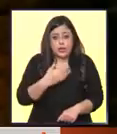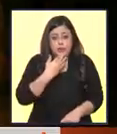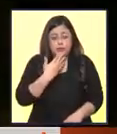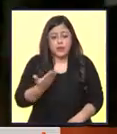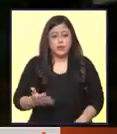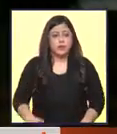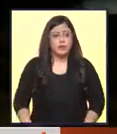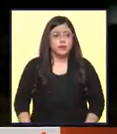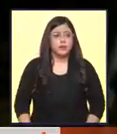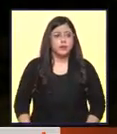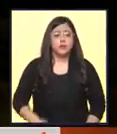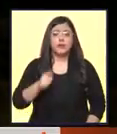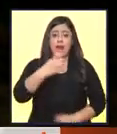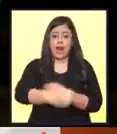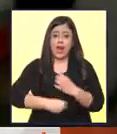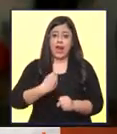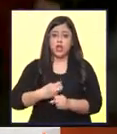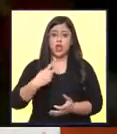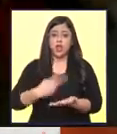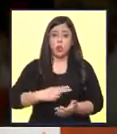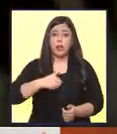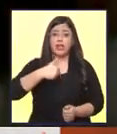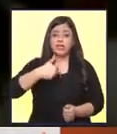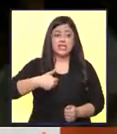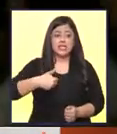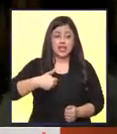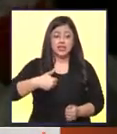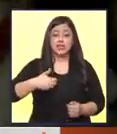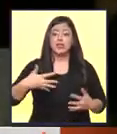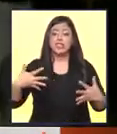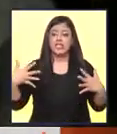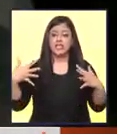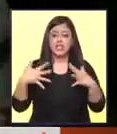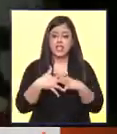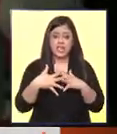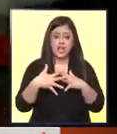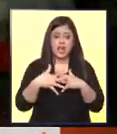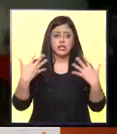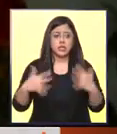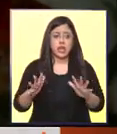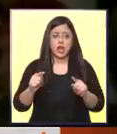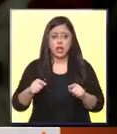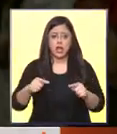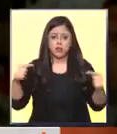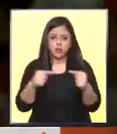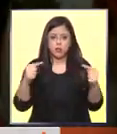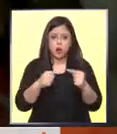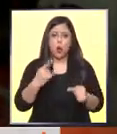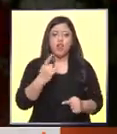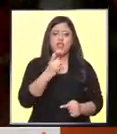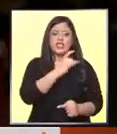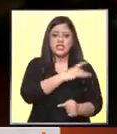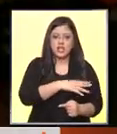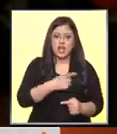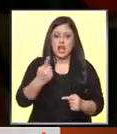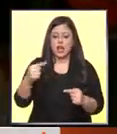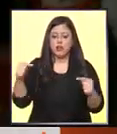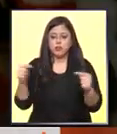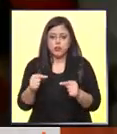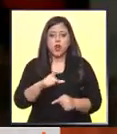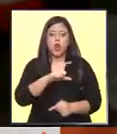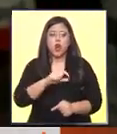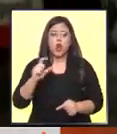Marzo del año 2006, Chillán, así terminó el partido que enfrentó Universidad de Chile y Colo-Colo. Una vez más, los incidentes marcaron la